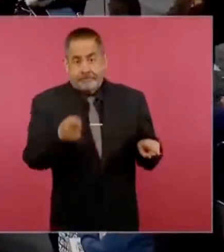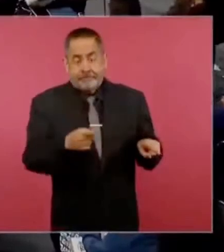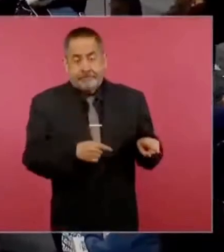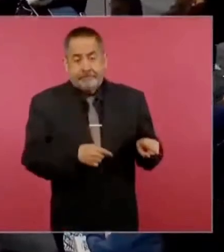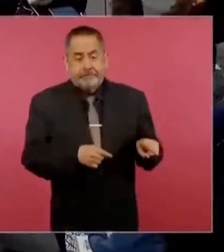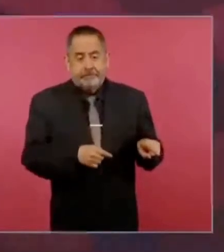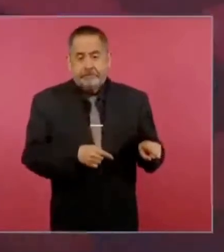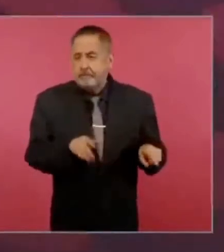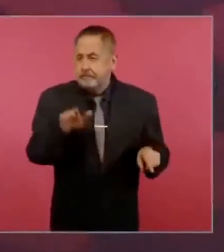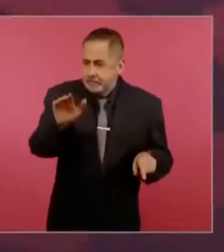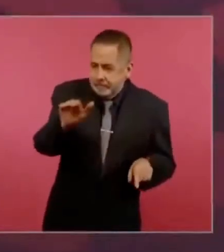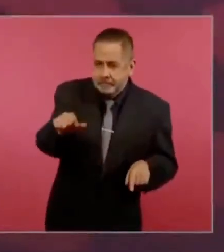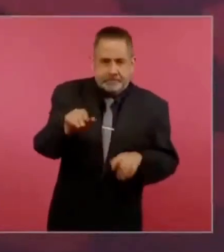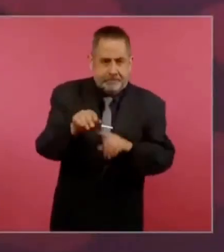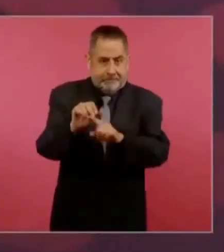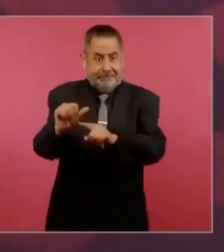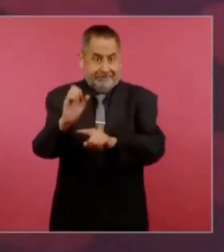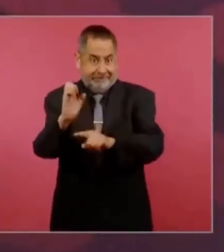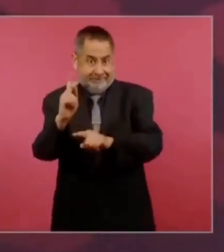que